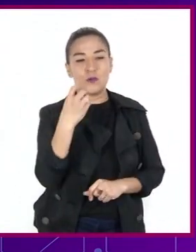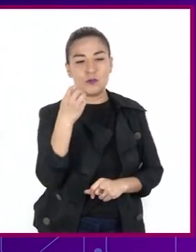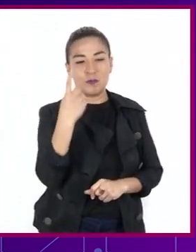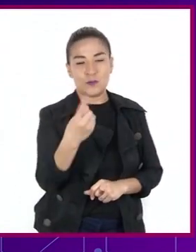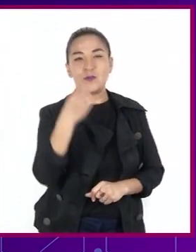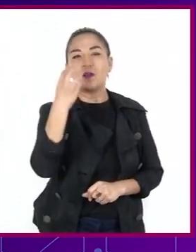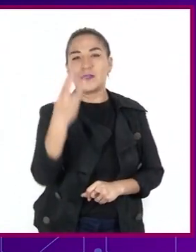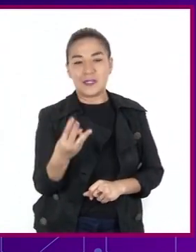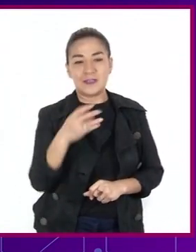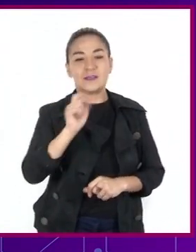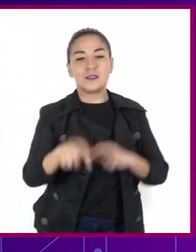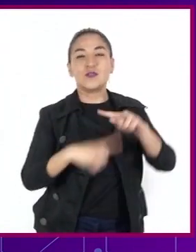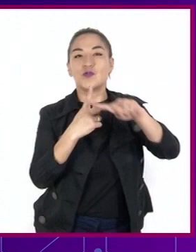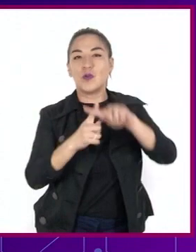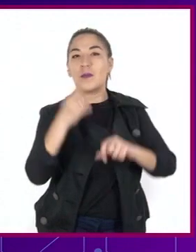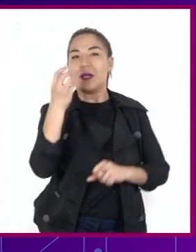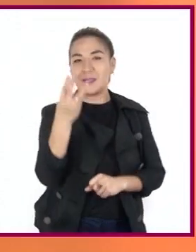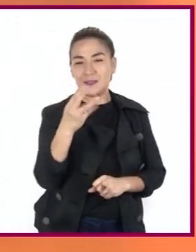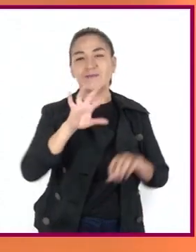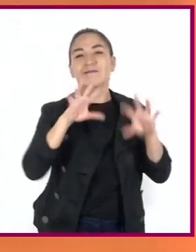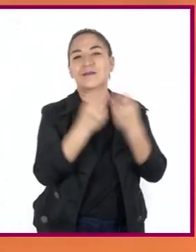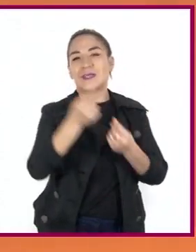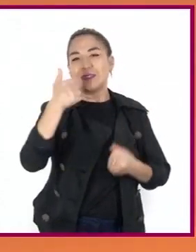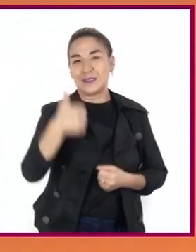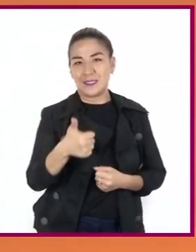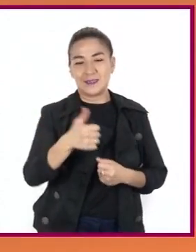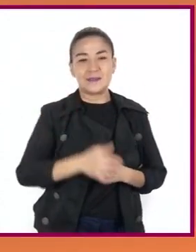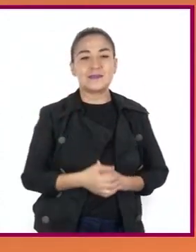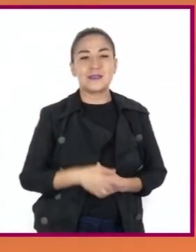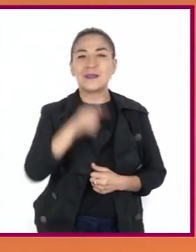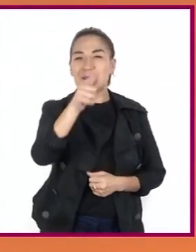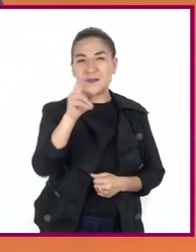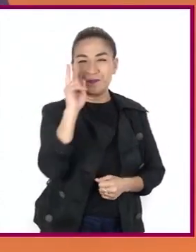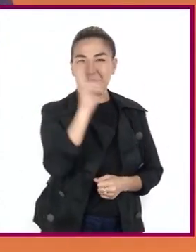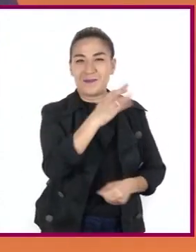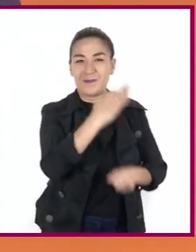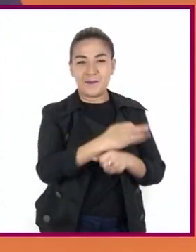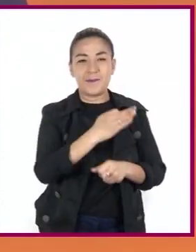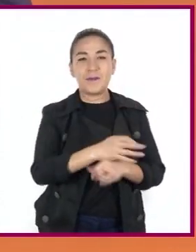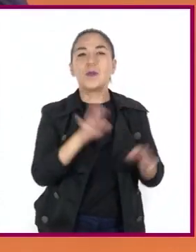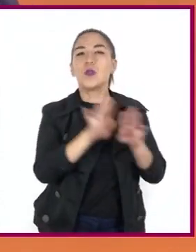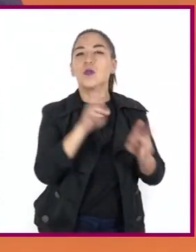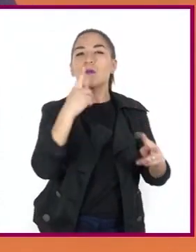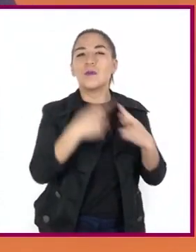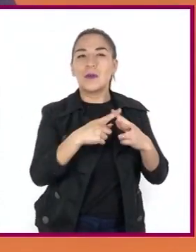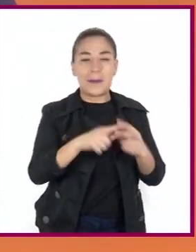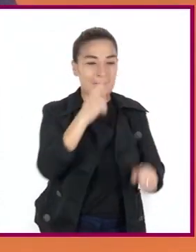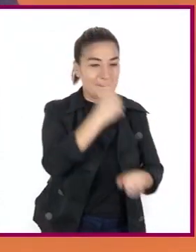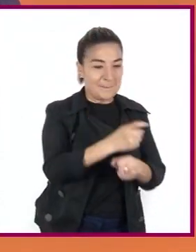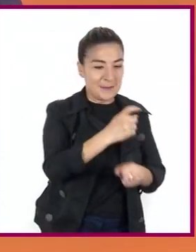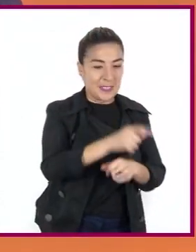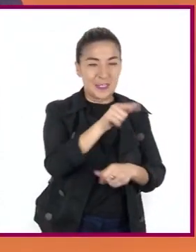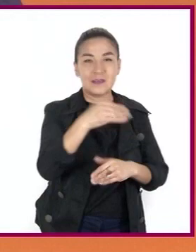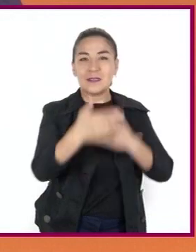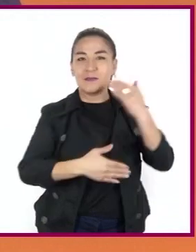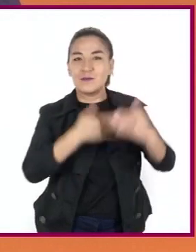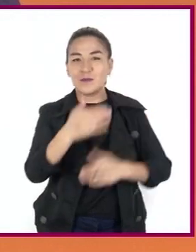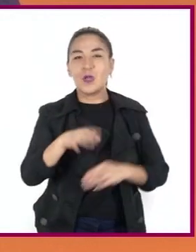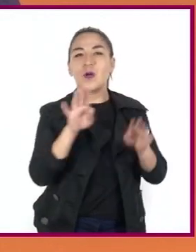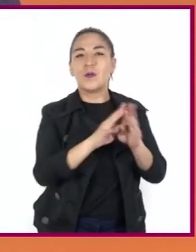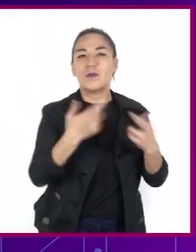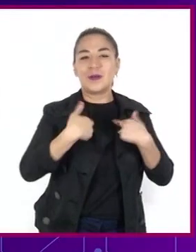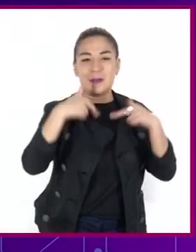con 3 es 6. Como pueden observar, si solo calculamos el primer término de la sucesión en las